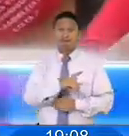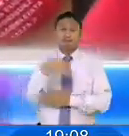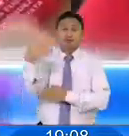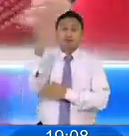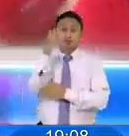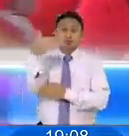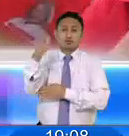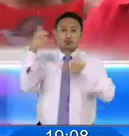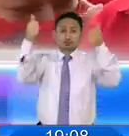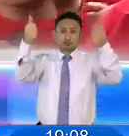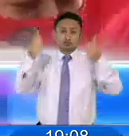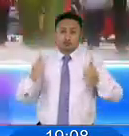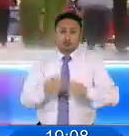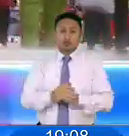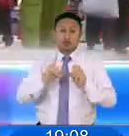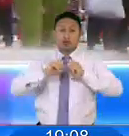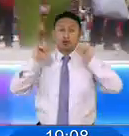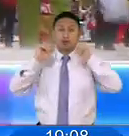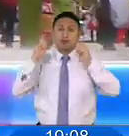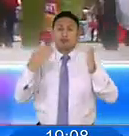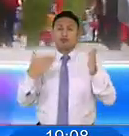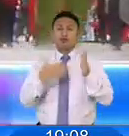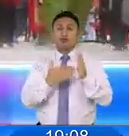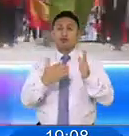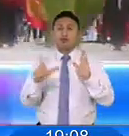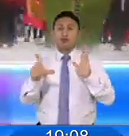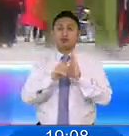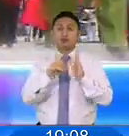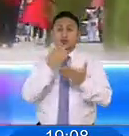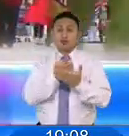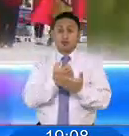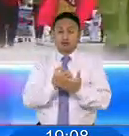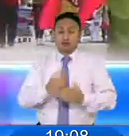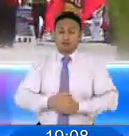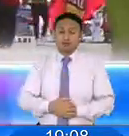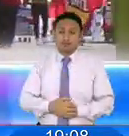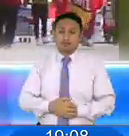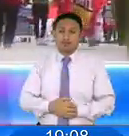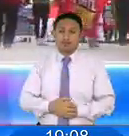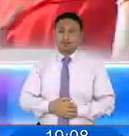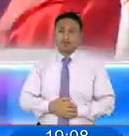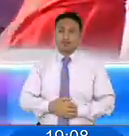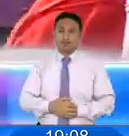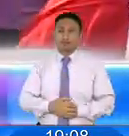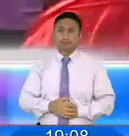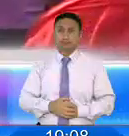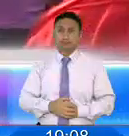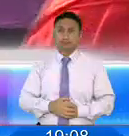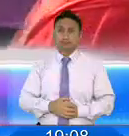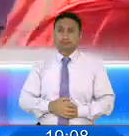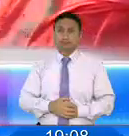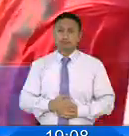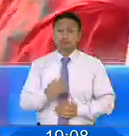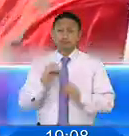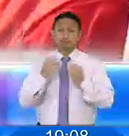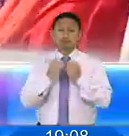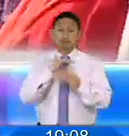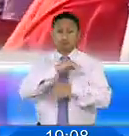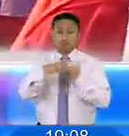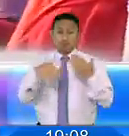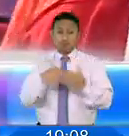y pancartas gritaban frases en contra de las últimas medidas económicas del régimen. Y todas las organizaciones sociales